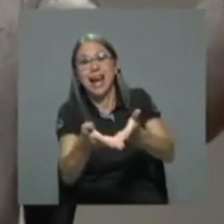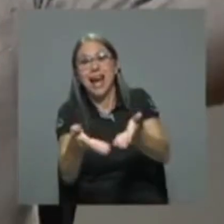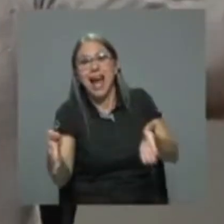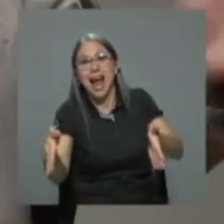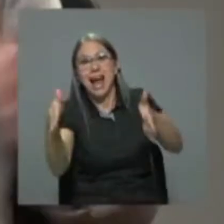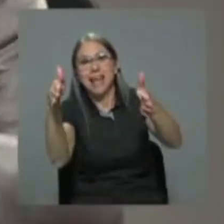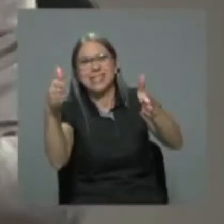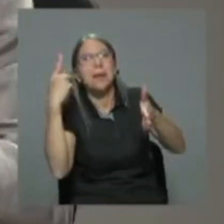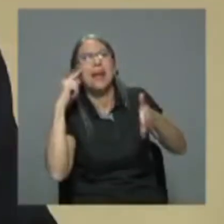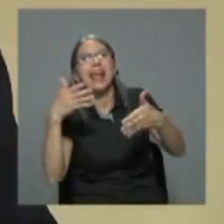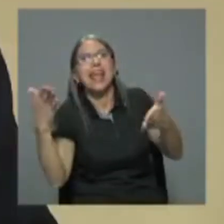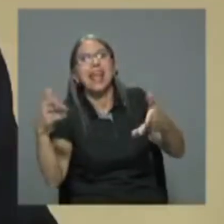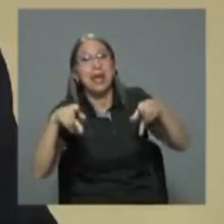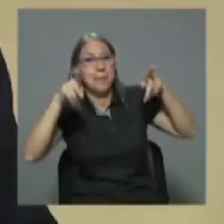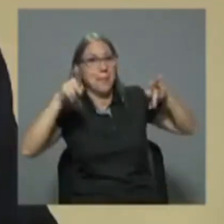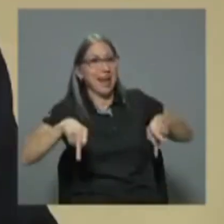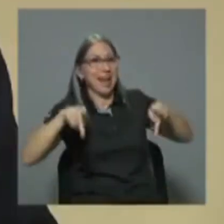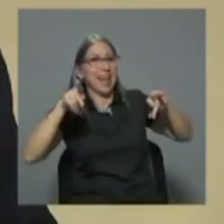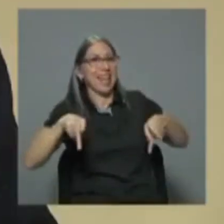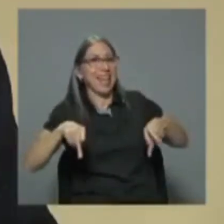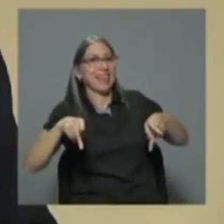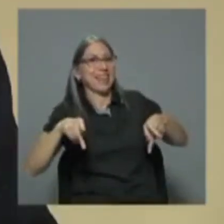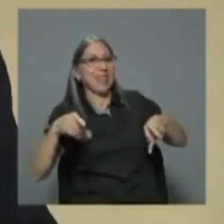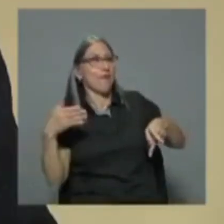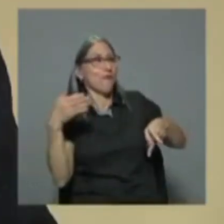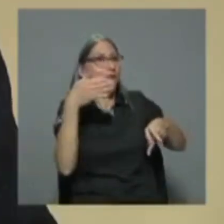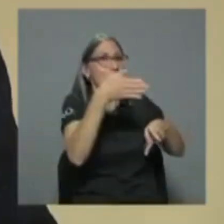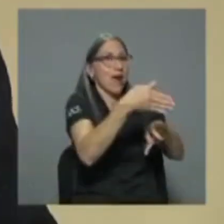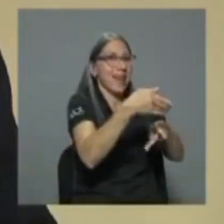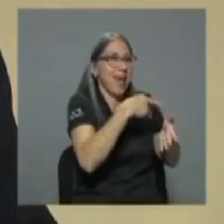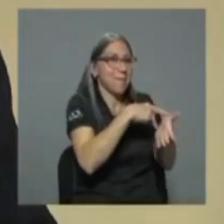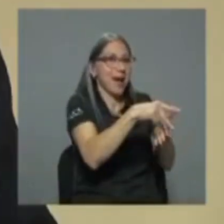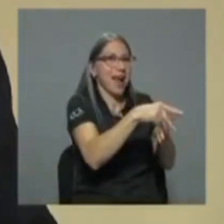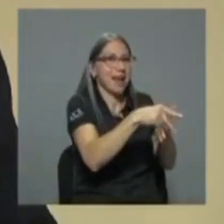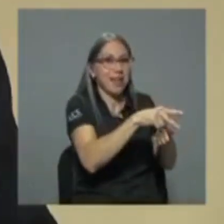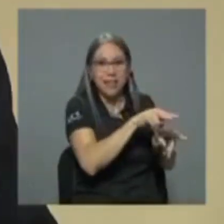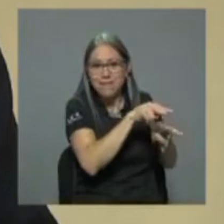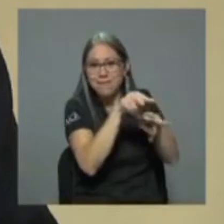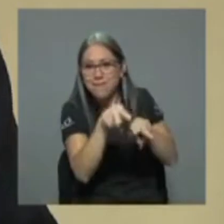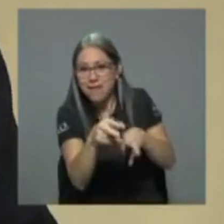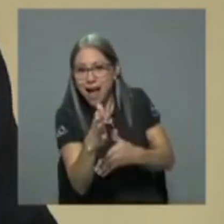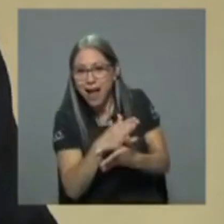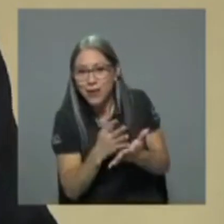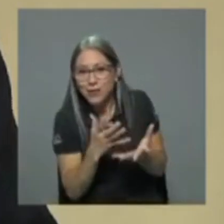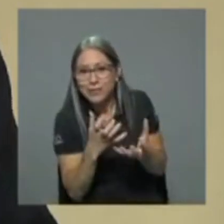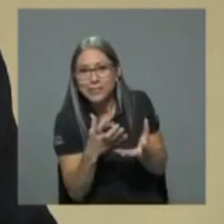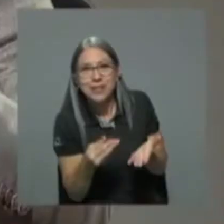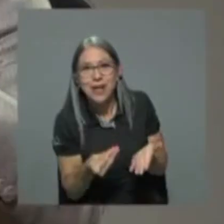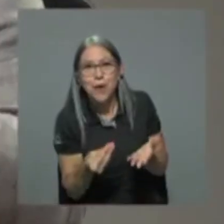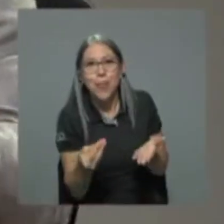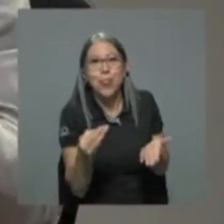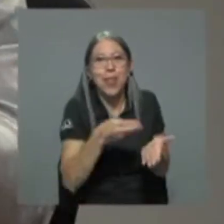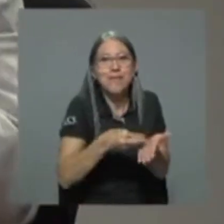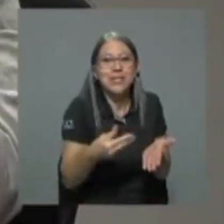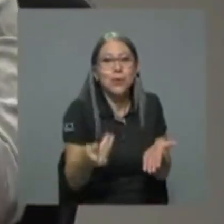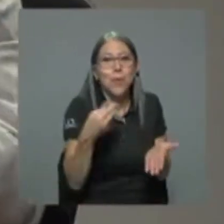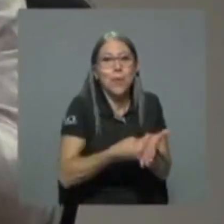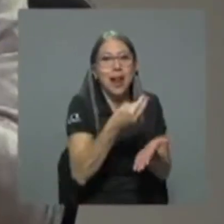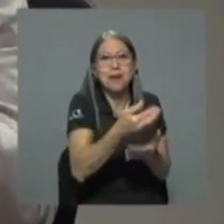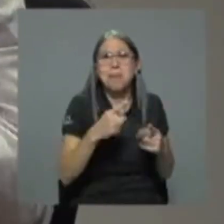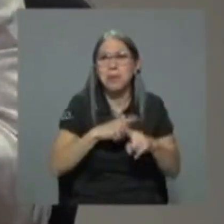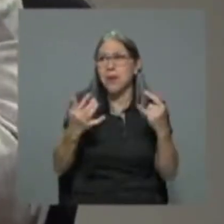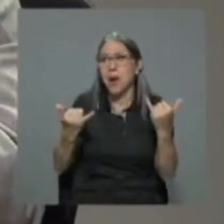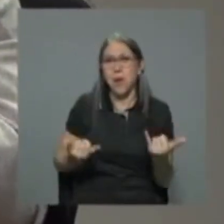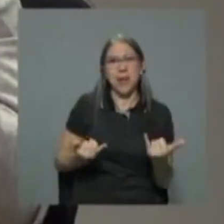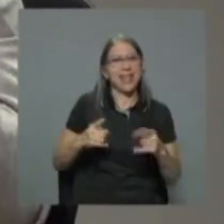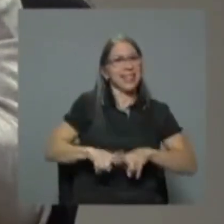comprar algo mientras que llegaba la caja. Bueno, hoy en día los pagos son totalmente electrónicos. Tenemos una aplicación que se